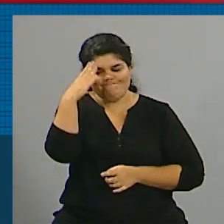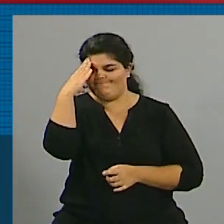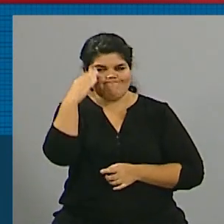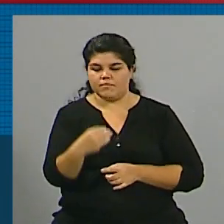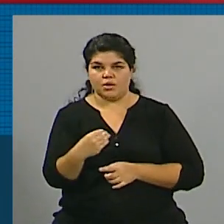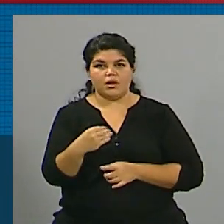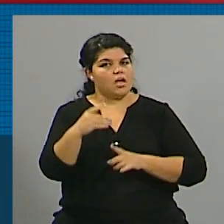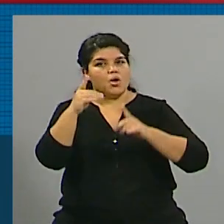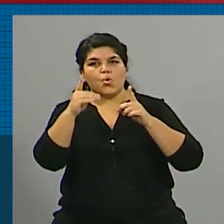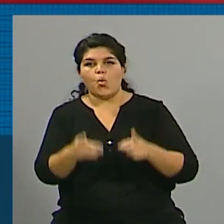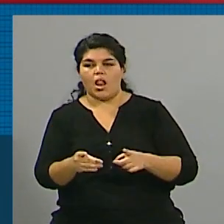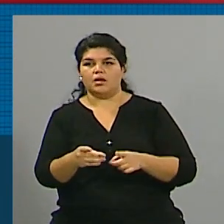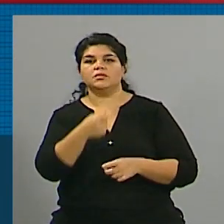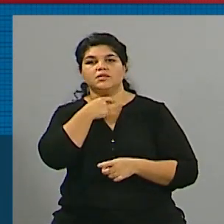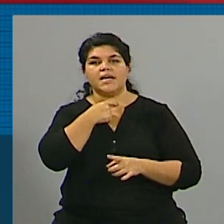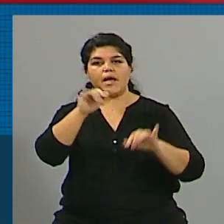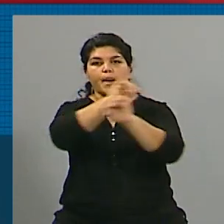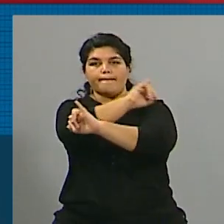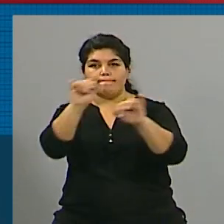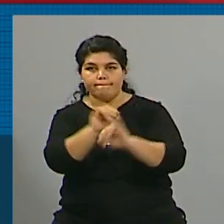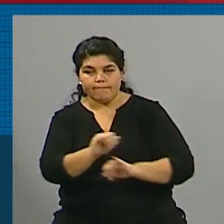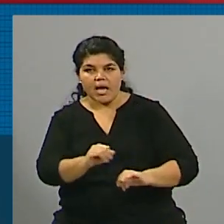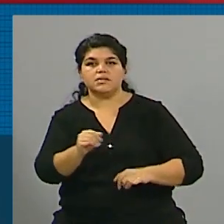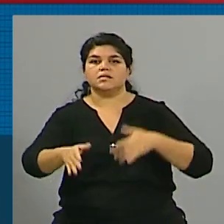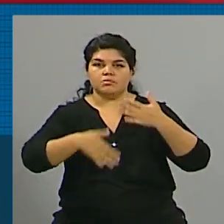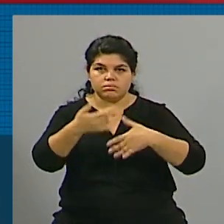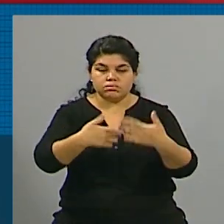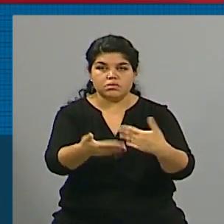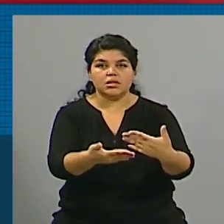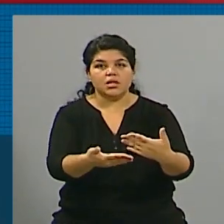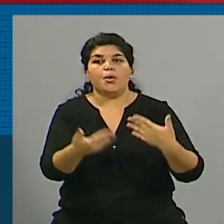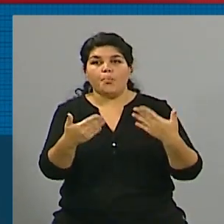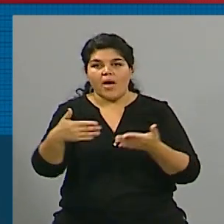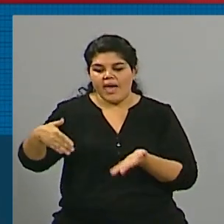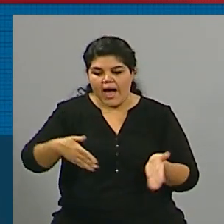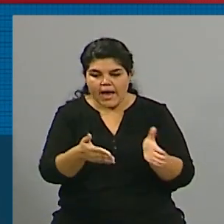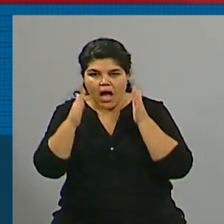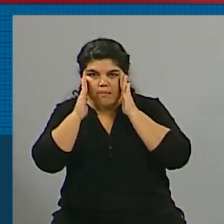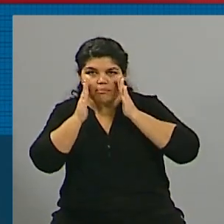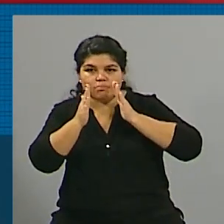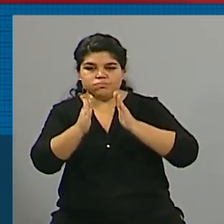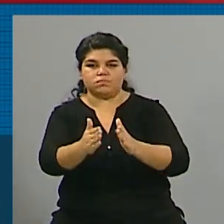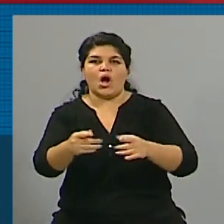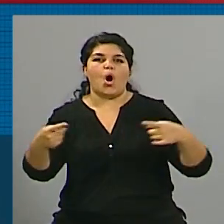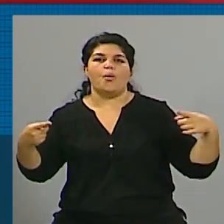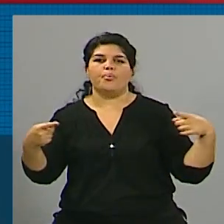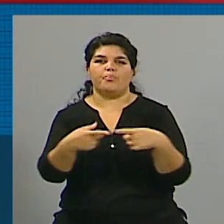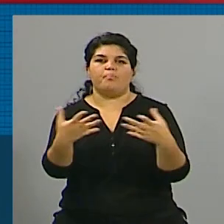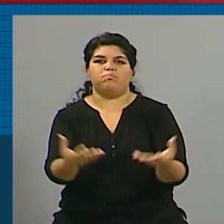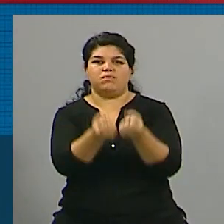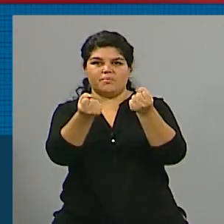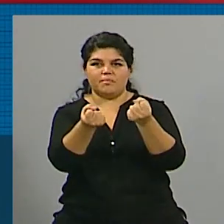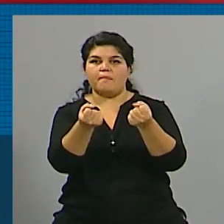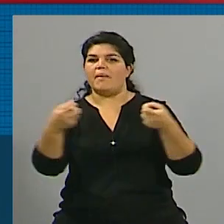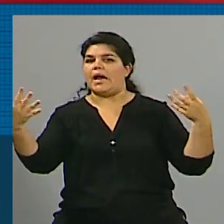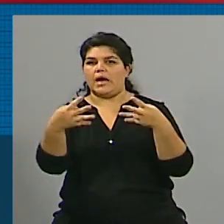era mantener la paz y tratar de hacer posible que se llegue a ese camino que en definitiva le ponga tal vez el fin a la guerra. ¿Cuál es la